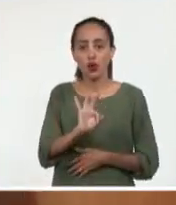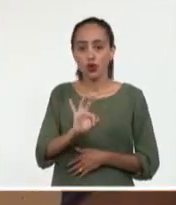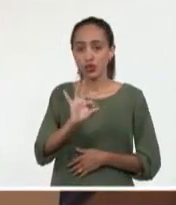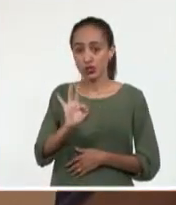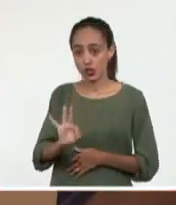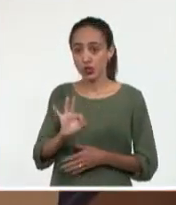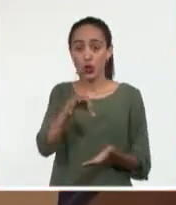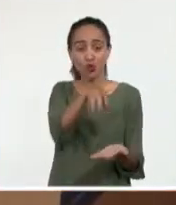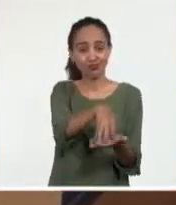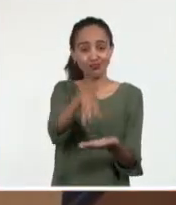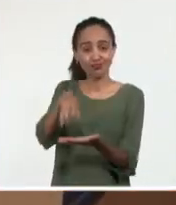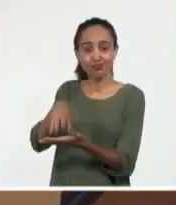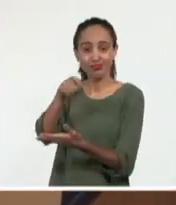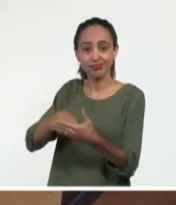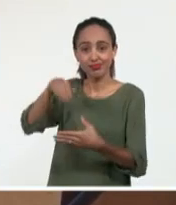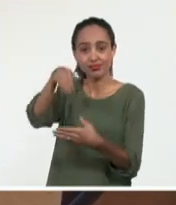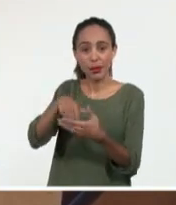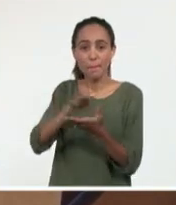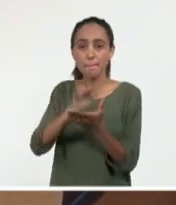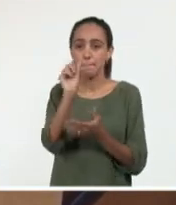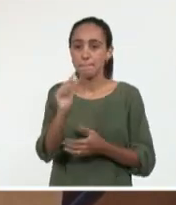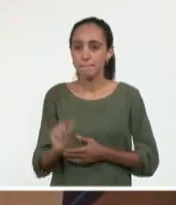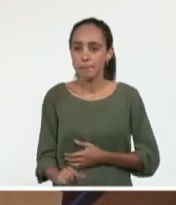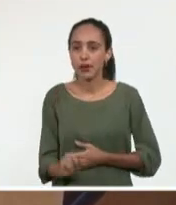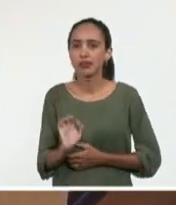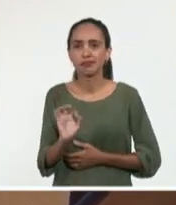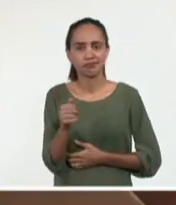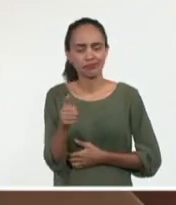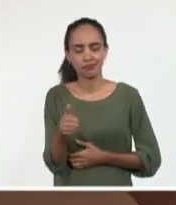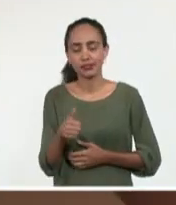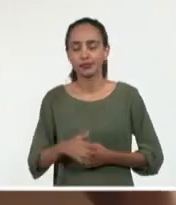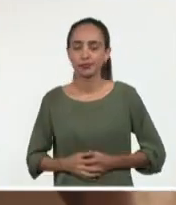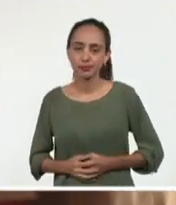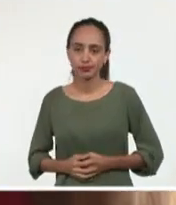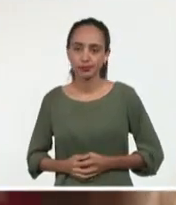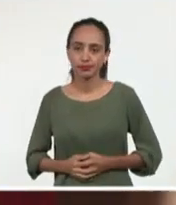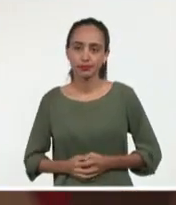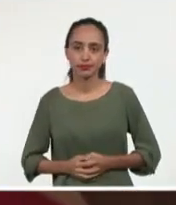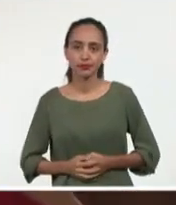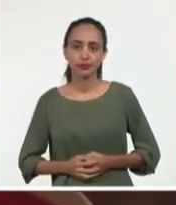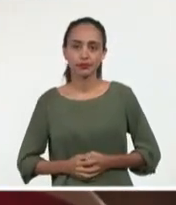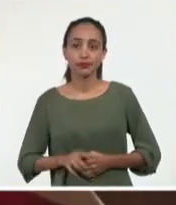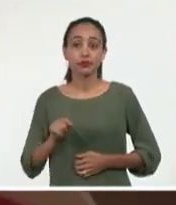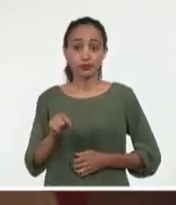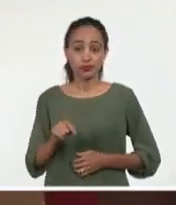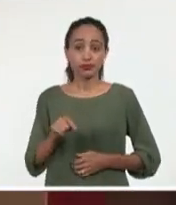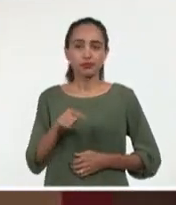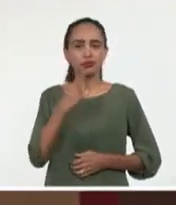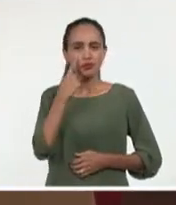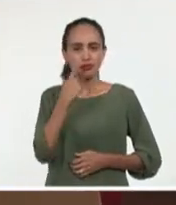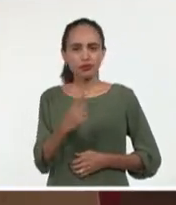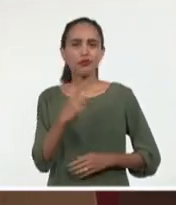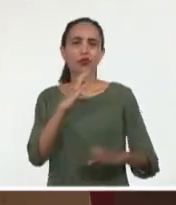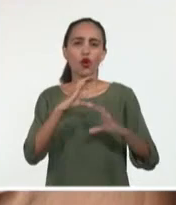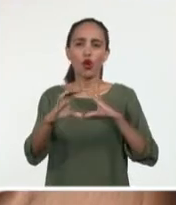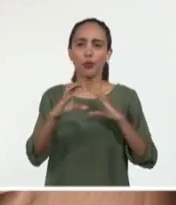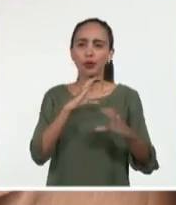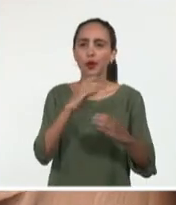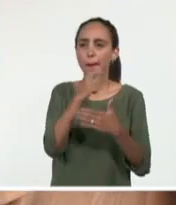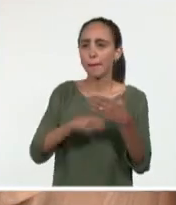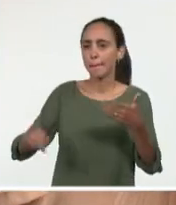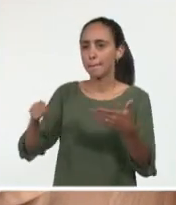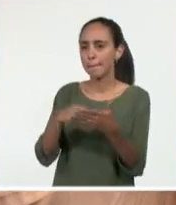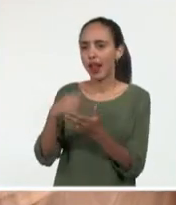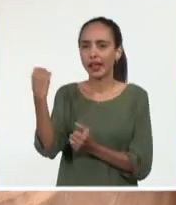688 colegios electorales de Mayabeque de forma satisfactoria. Durante el ejercicio se comprobaron las comunicaciones, los planes